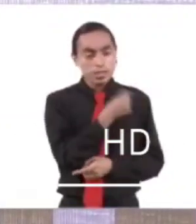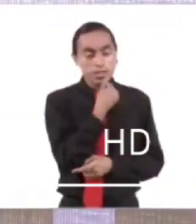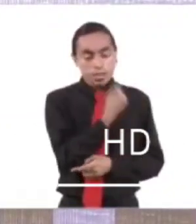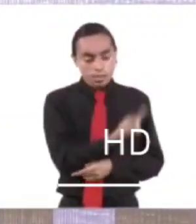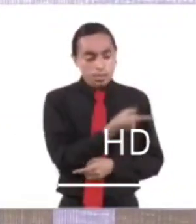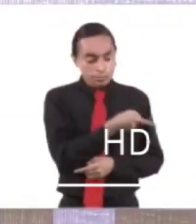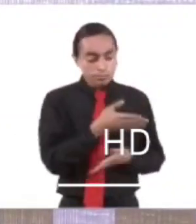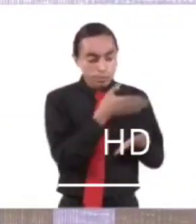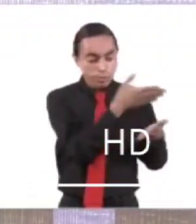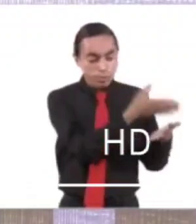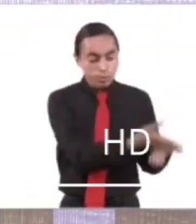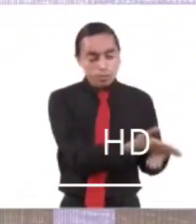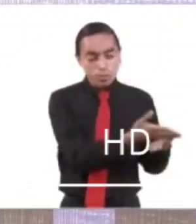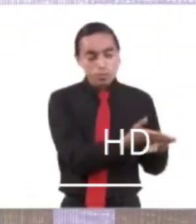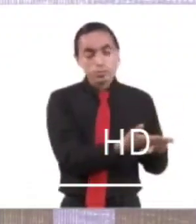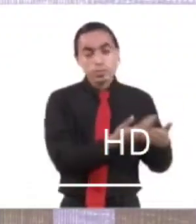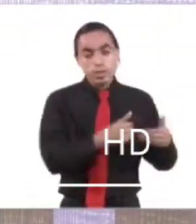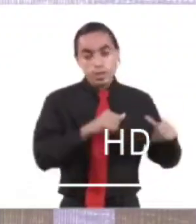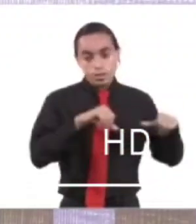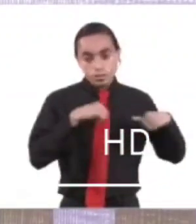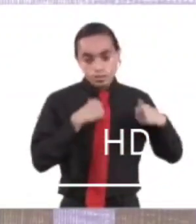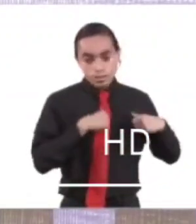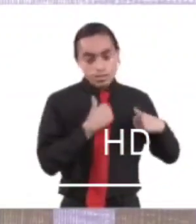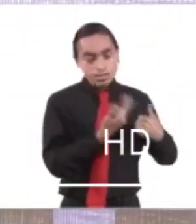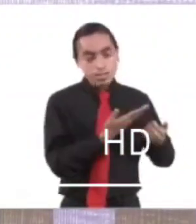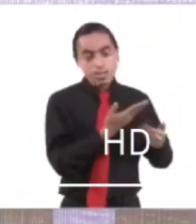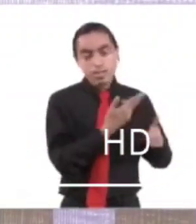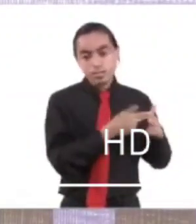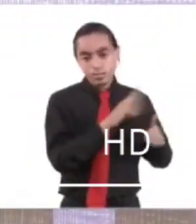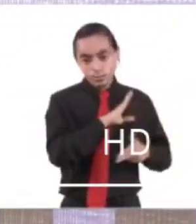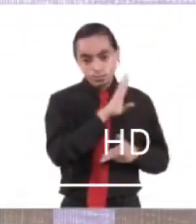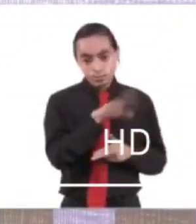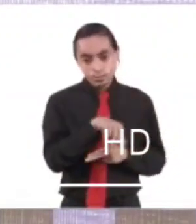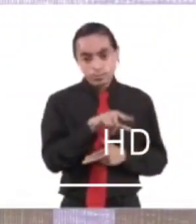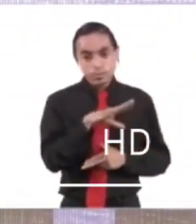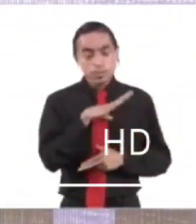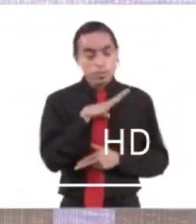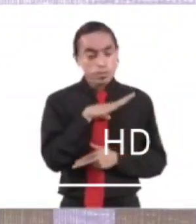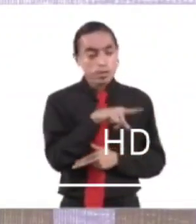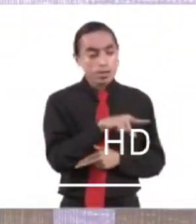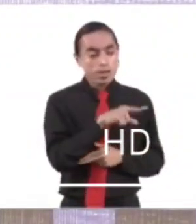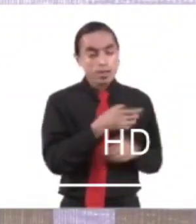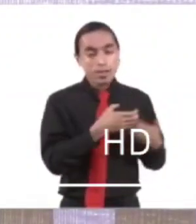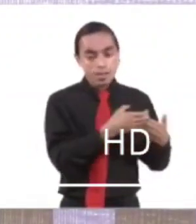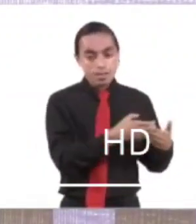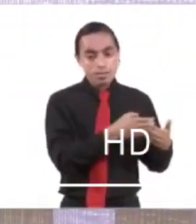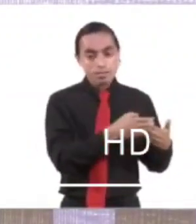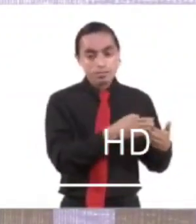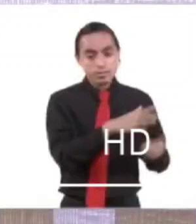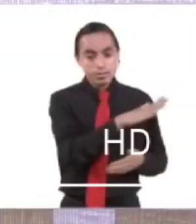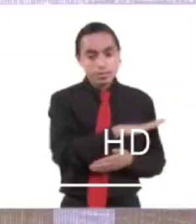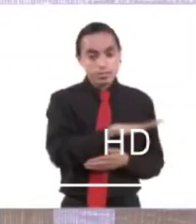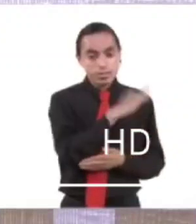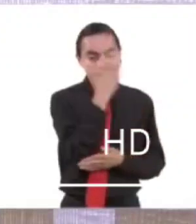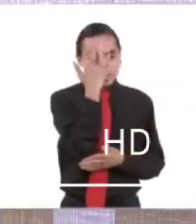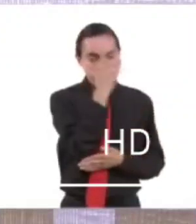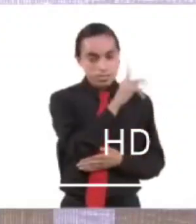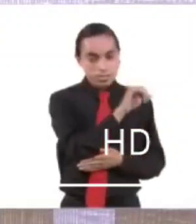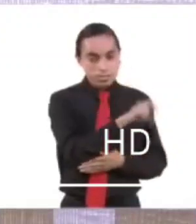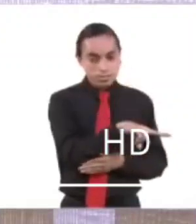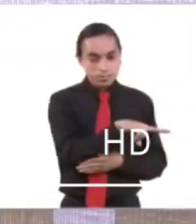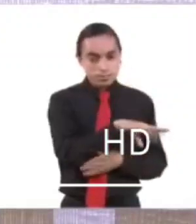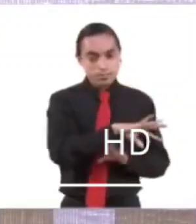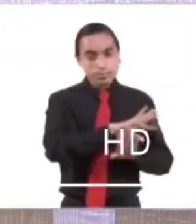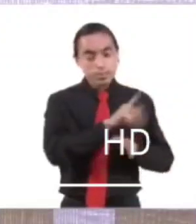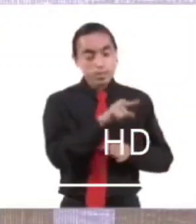infancia, adolescencia, hasta que murió, vivió en la colonia San Simón Ticumac, junto a Portales. Ya muy